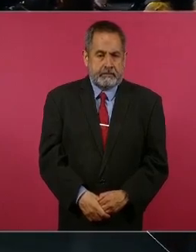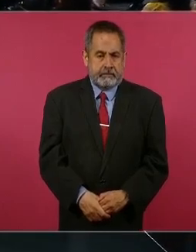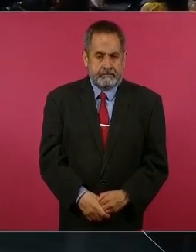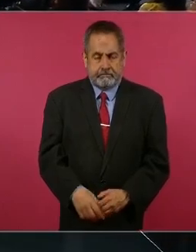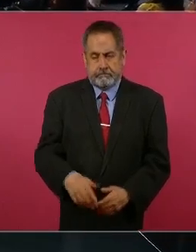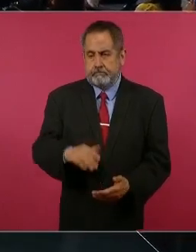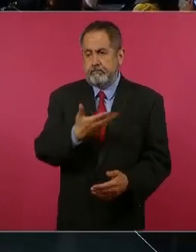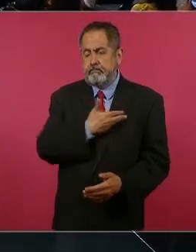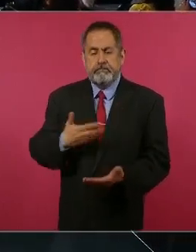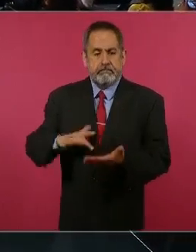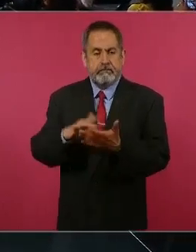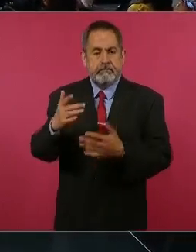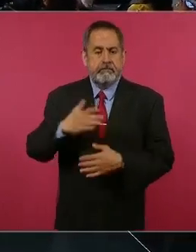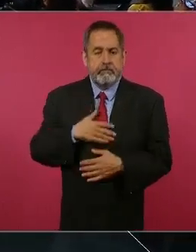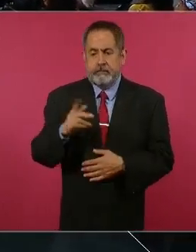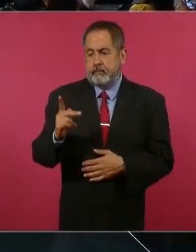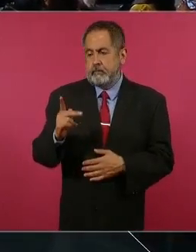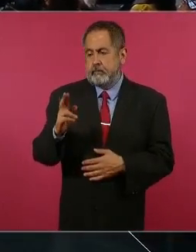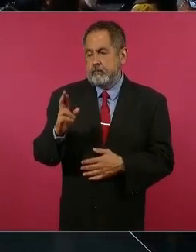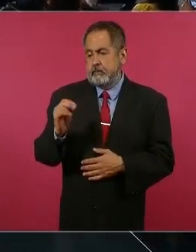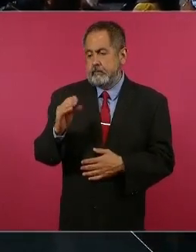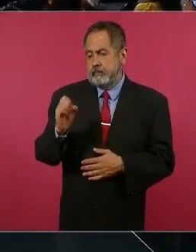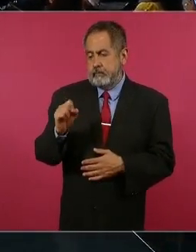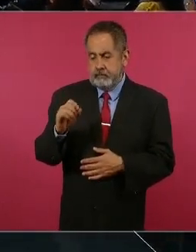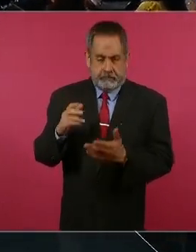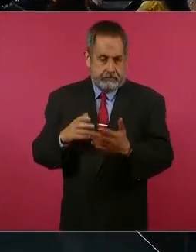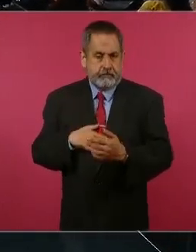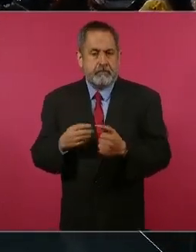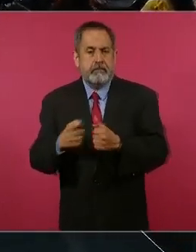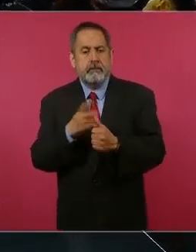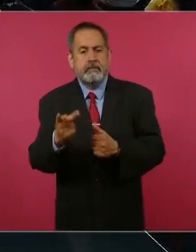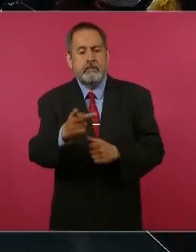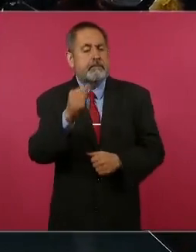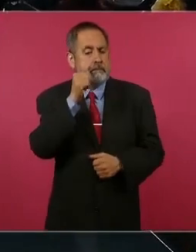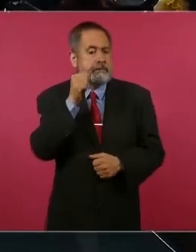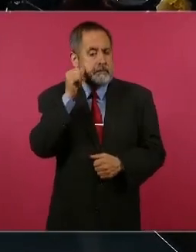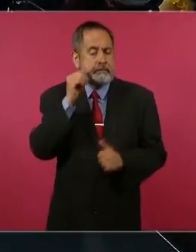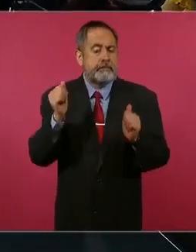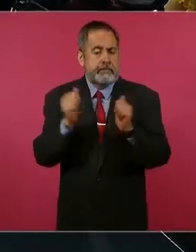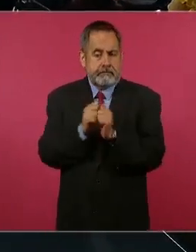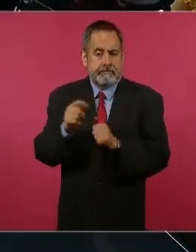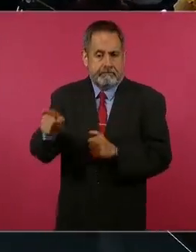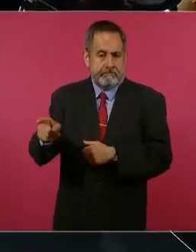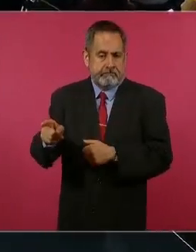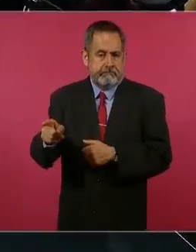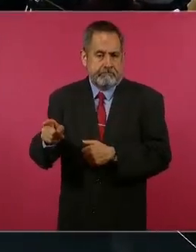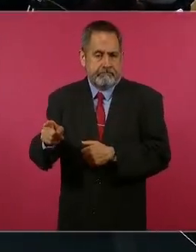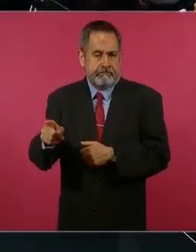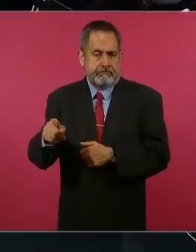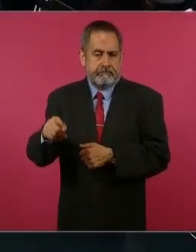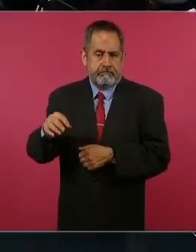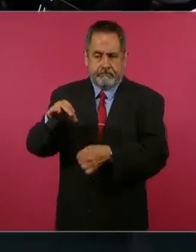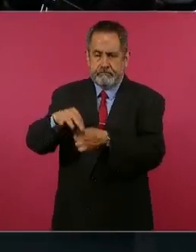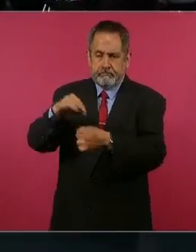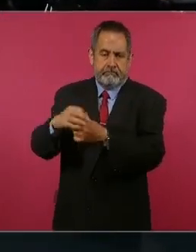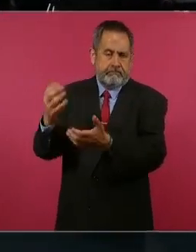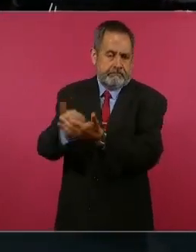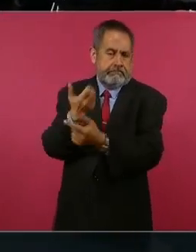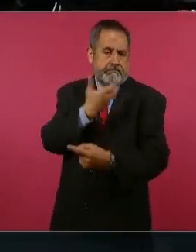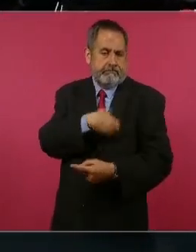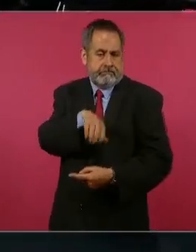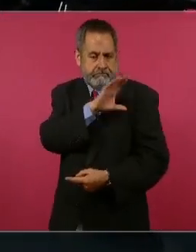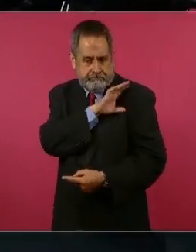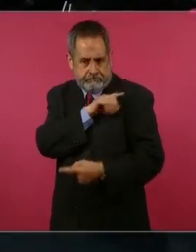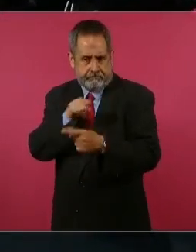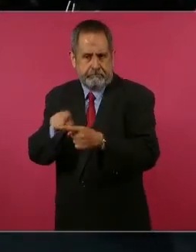Gracias, presidenta. Adelio Escobar de Proceso. Primero, bueno, preguntarle sobre la reunión que tuvo ayer con la virtual presidenta electa